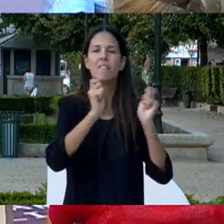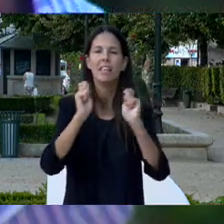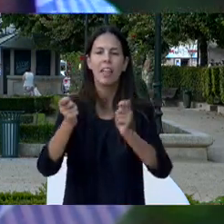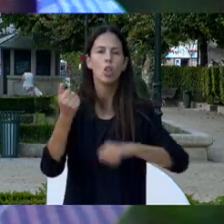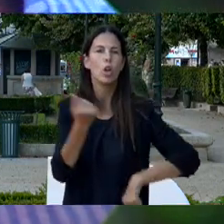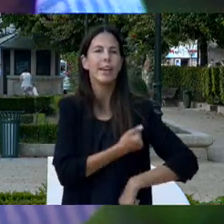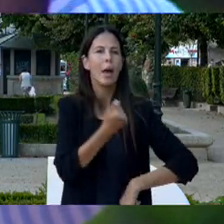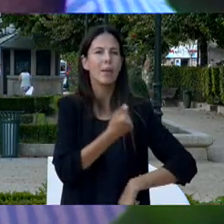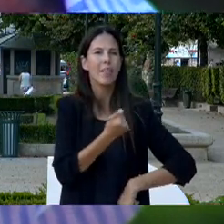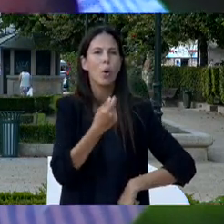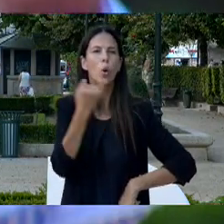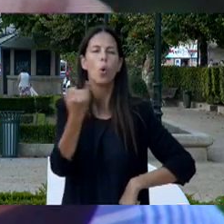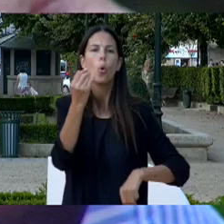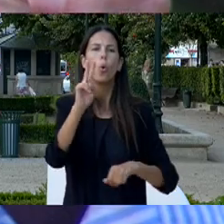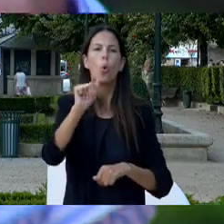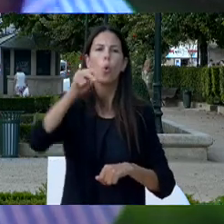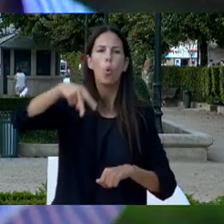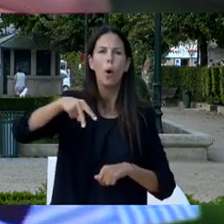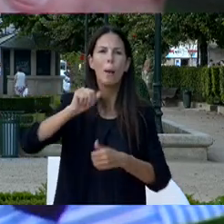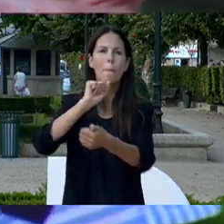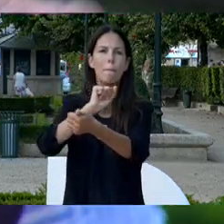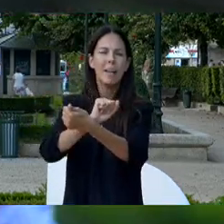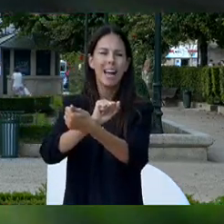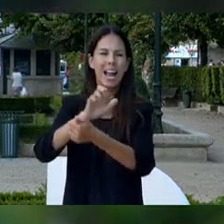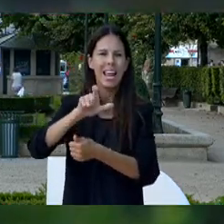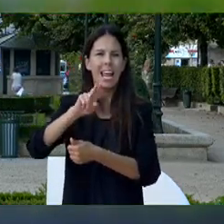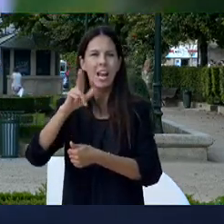Navidad de un tal Juan desde el penal del Dueso.